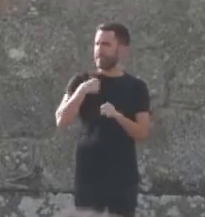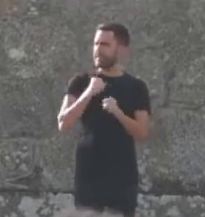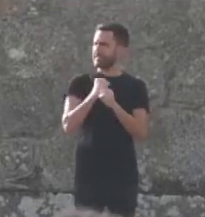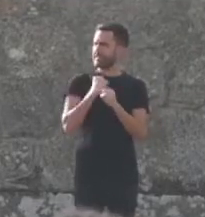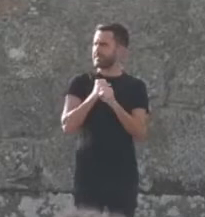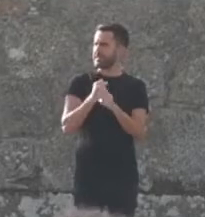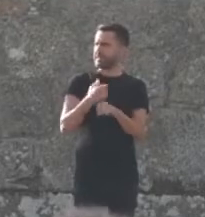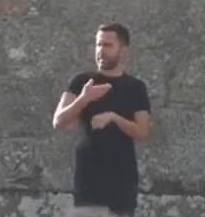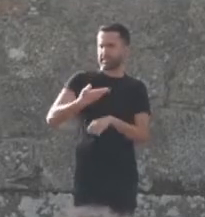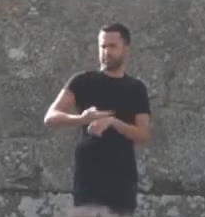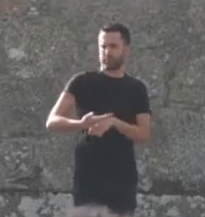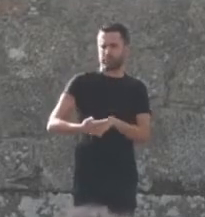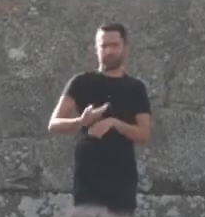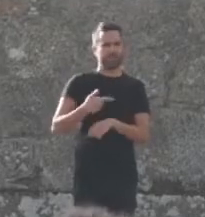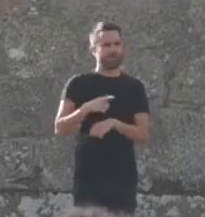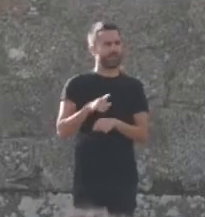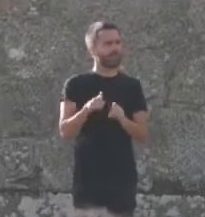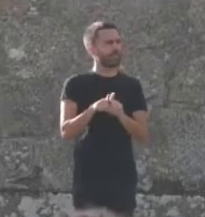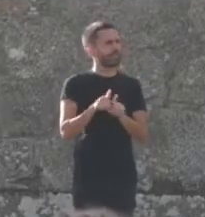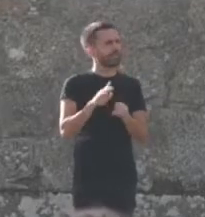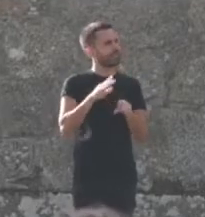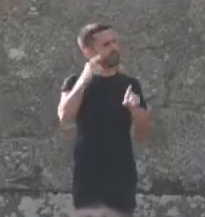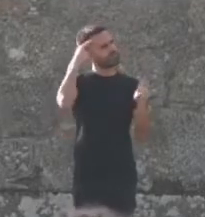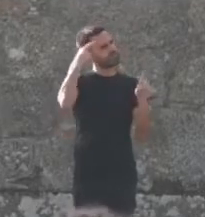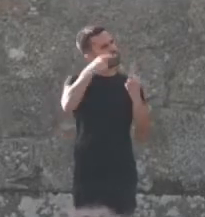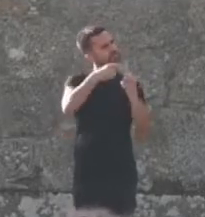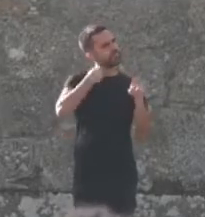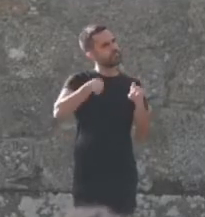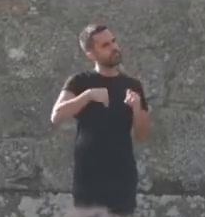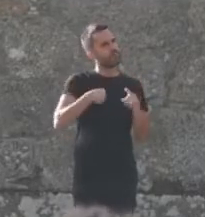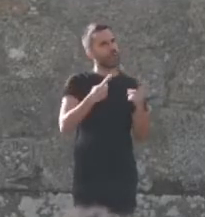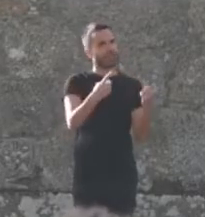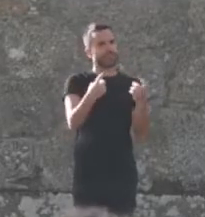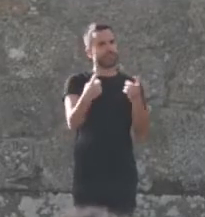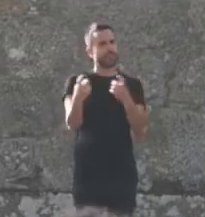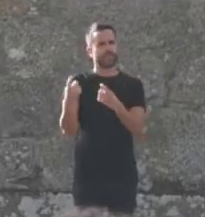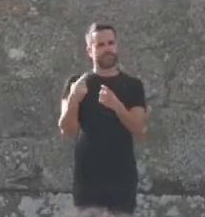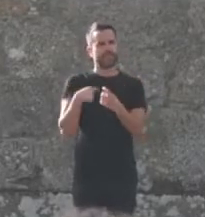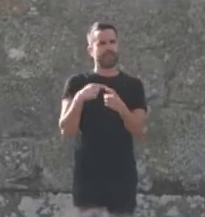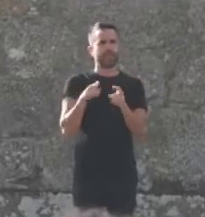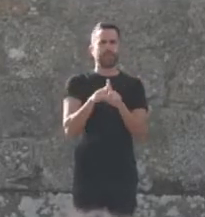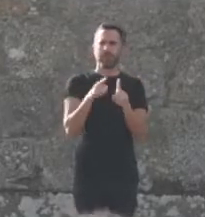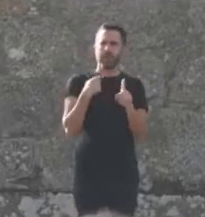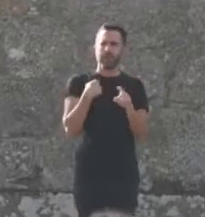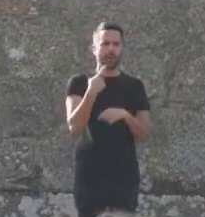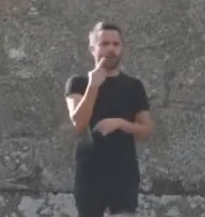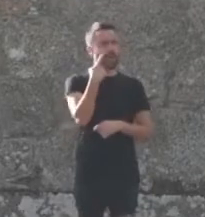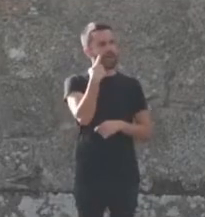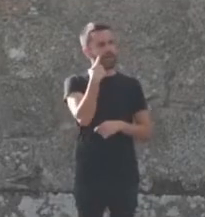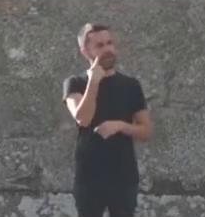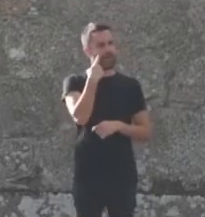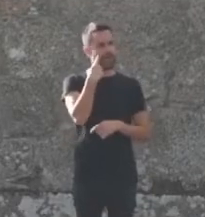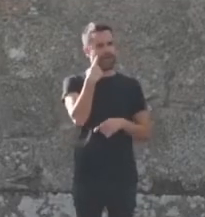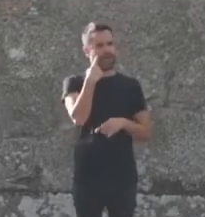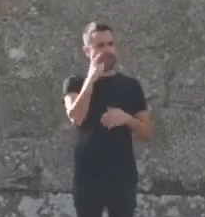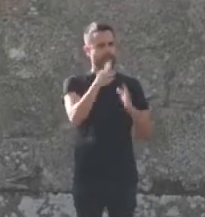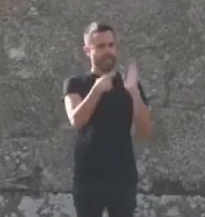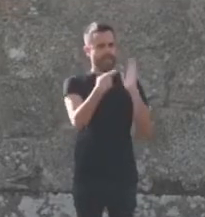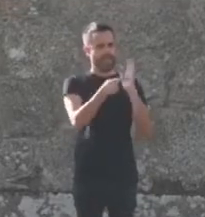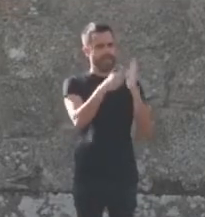e fundamental. E para iso é necesario, estaremos vixiantes con esta nova lei, actuar en dous